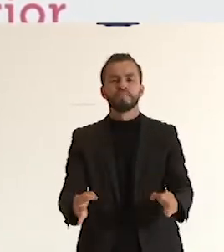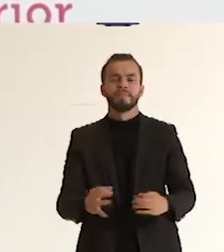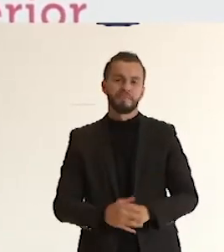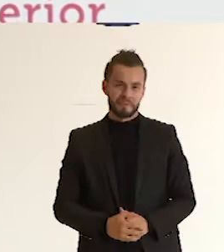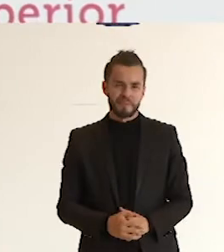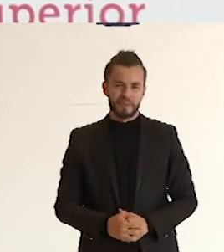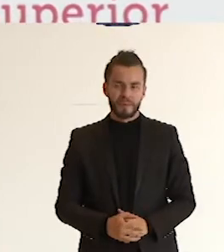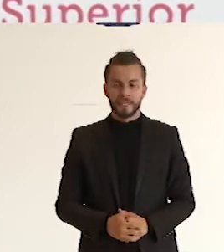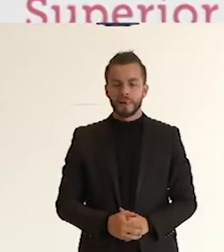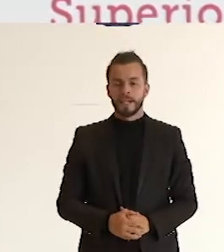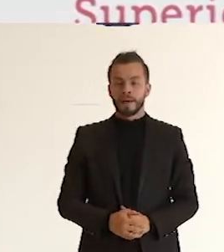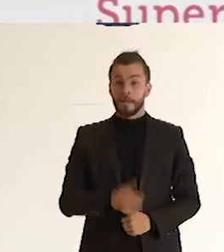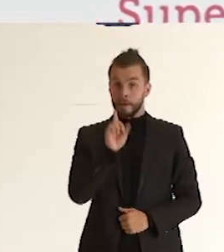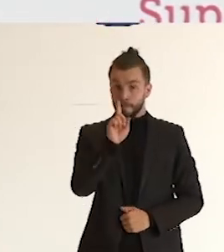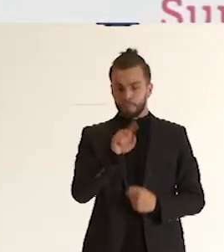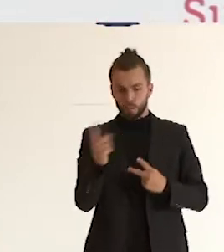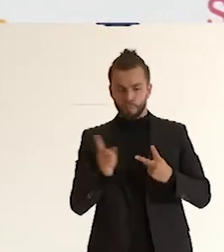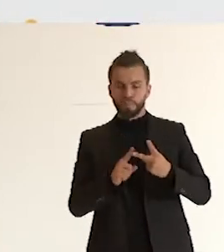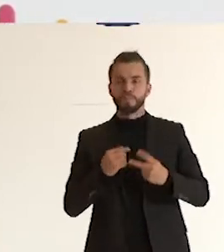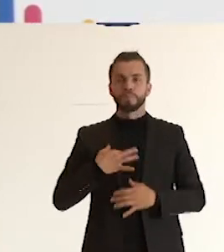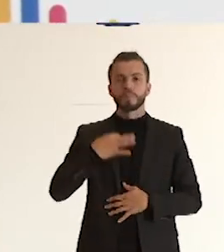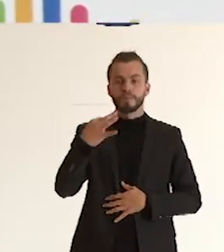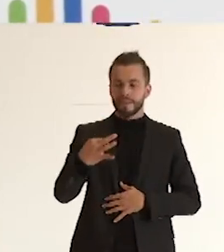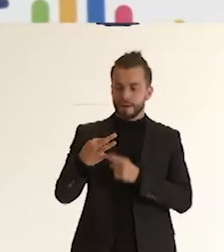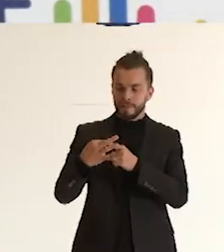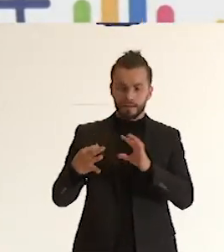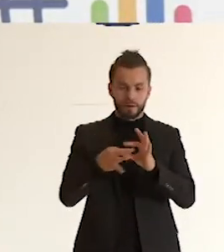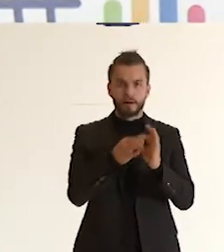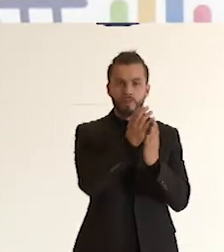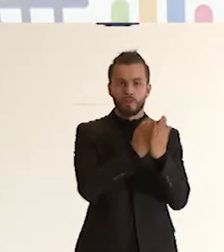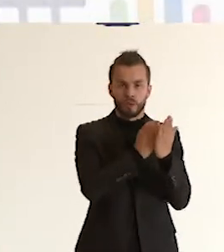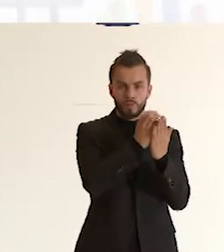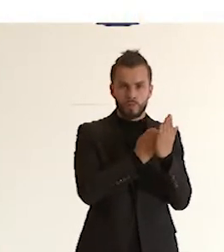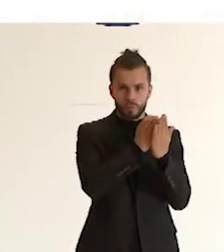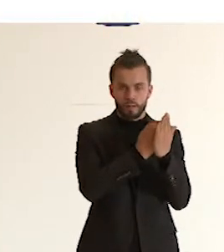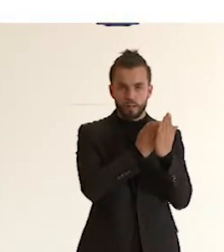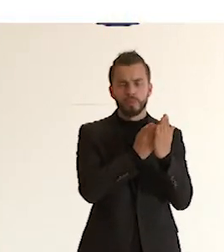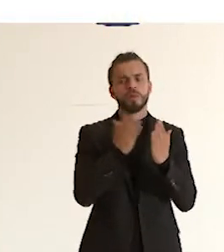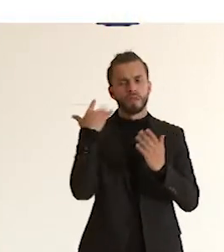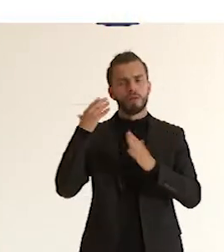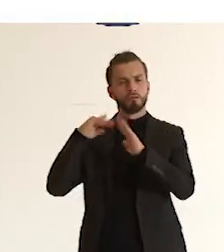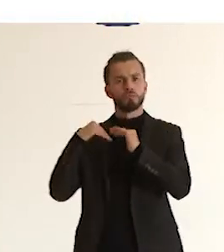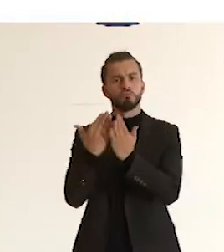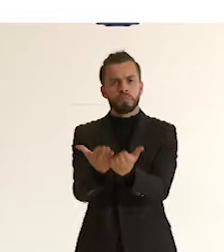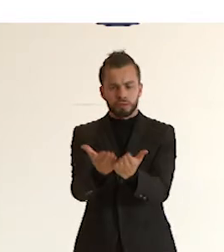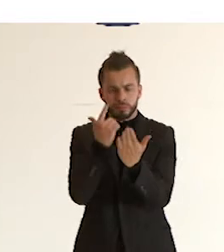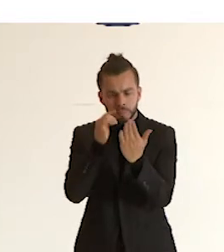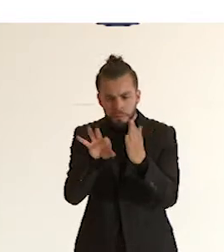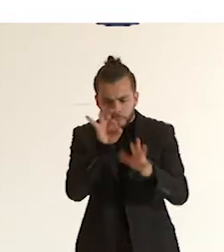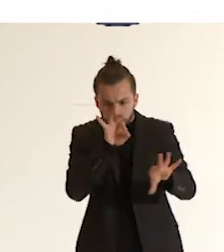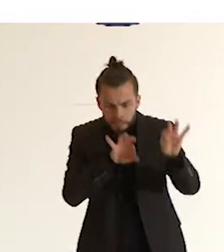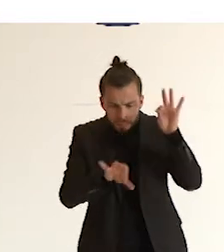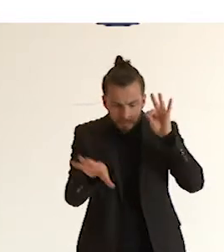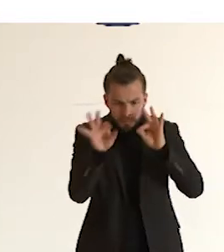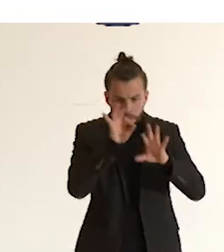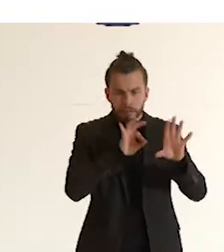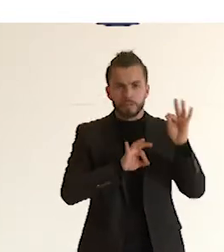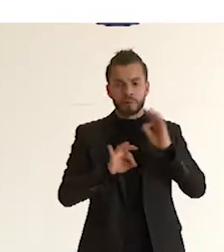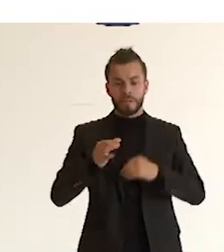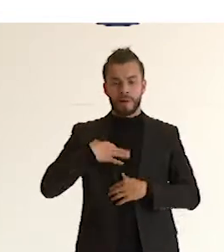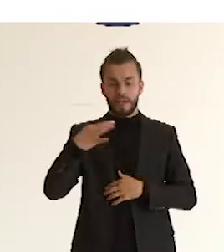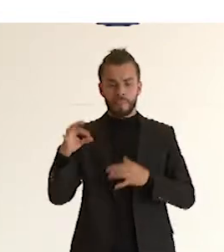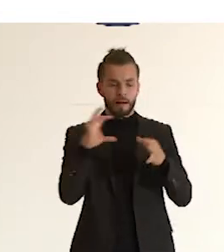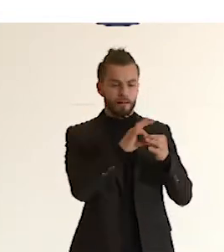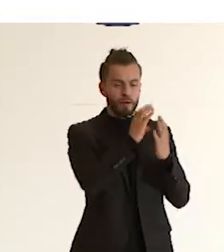través del currículum este es uno de distintos modelos que existen en la literatura que trata de interpretar